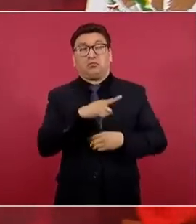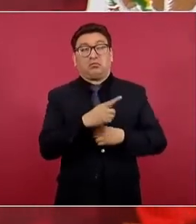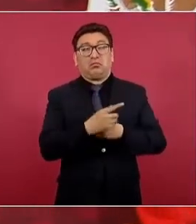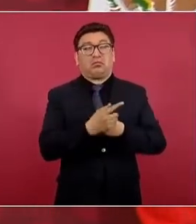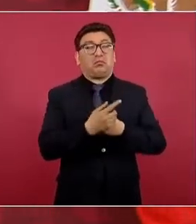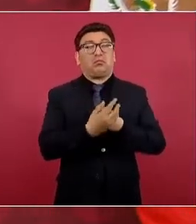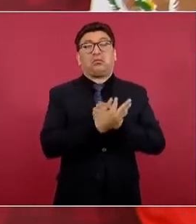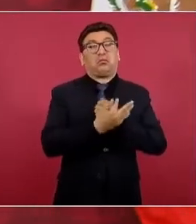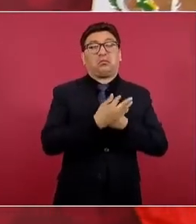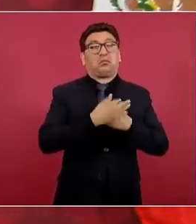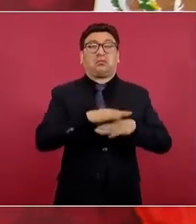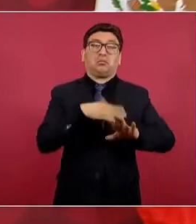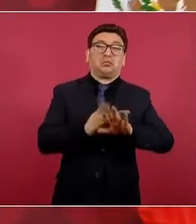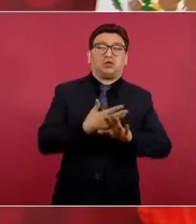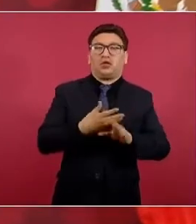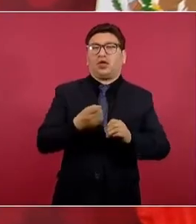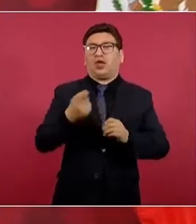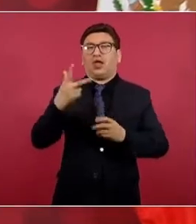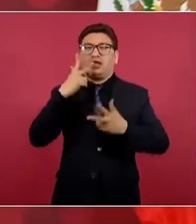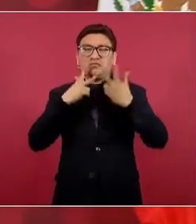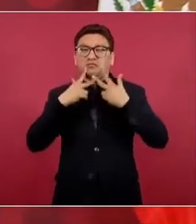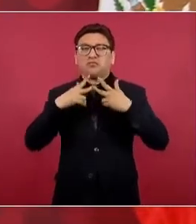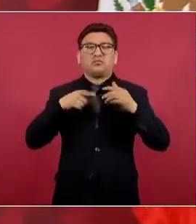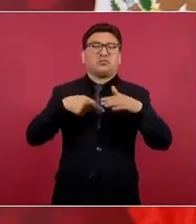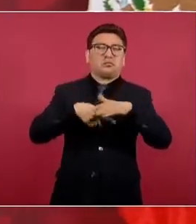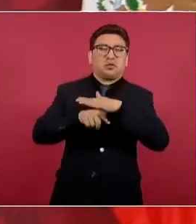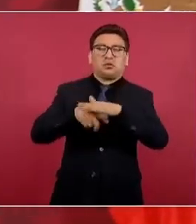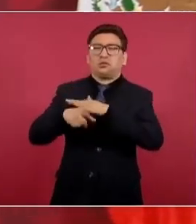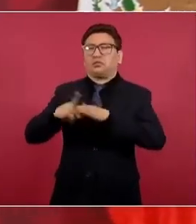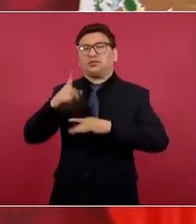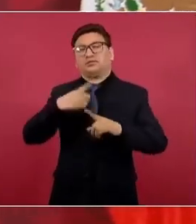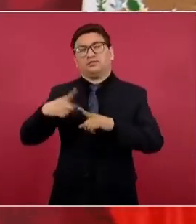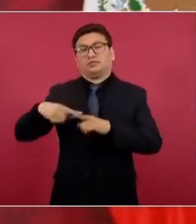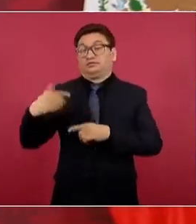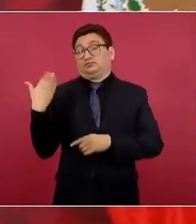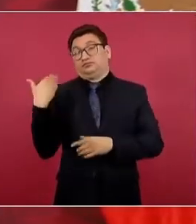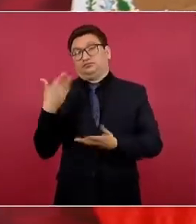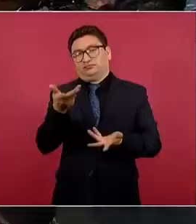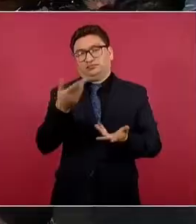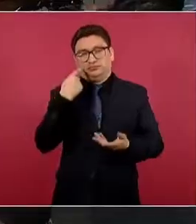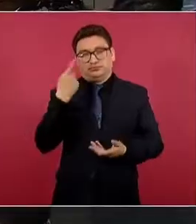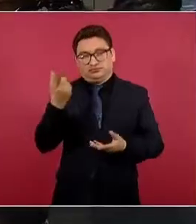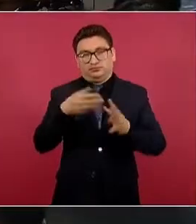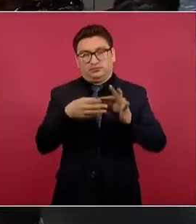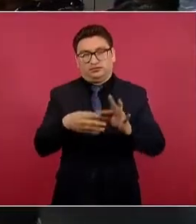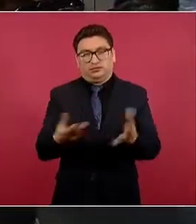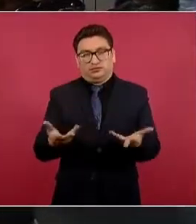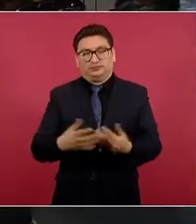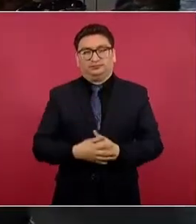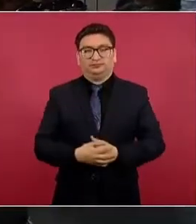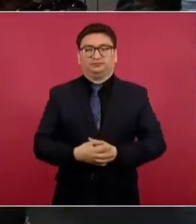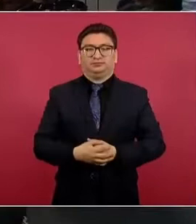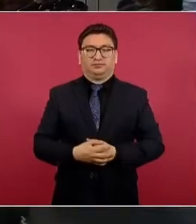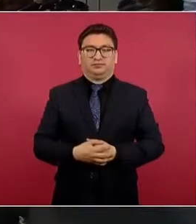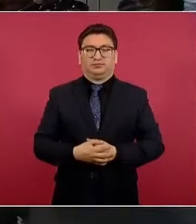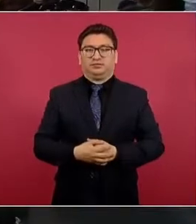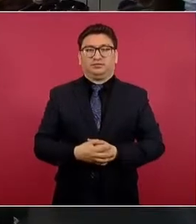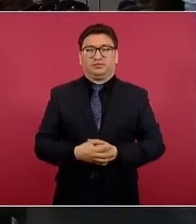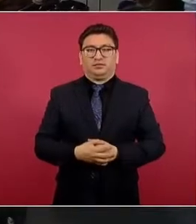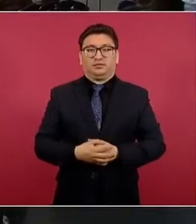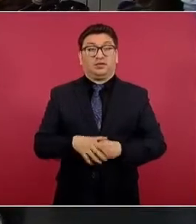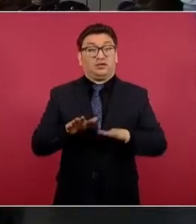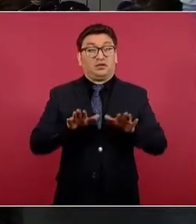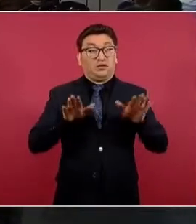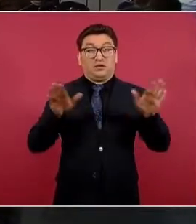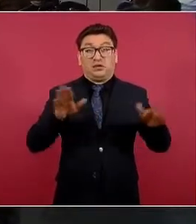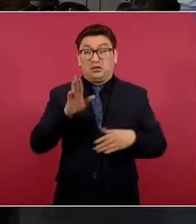descrédito, campañas de desprestigio. Bueno, esto que vimos, que está tan malo el aeropuerto que